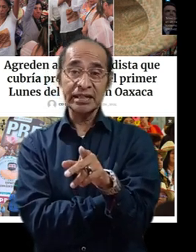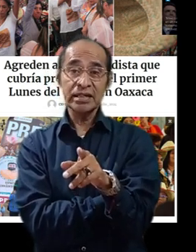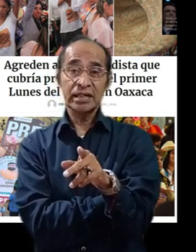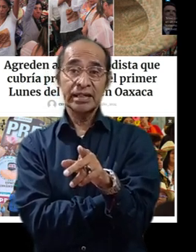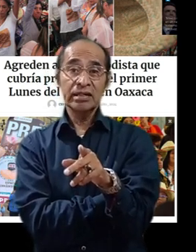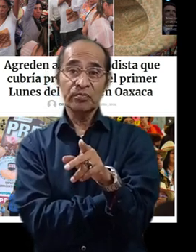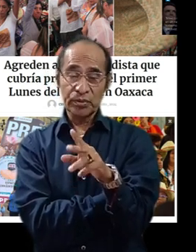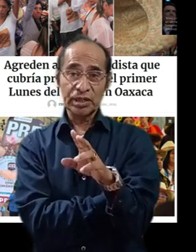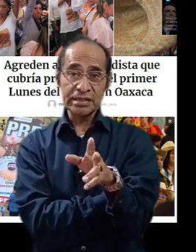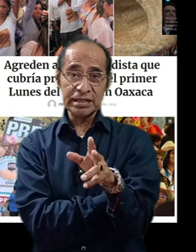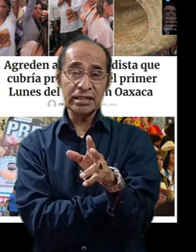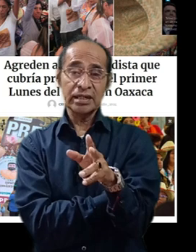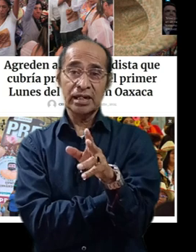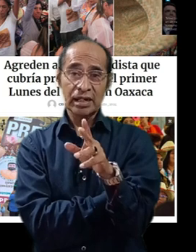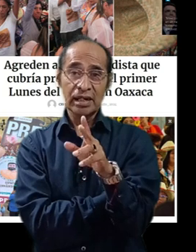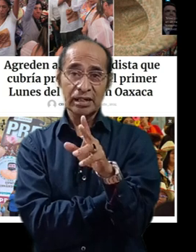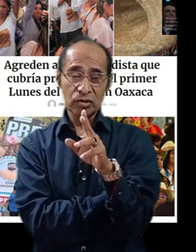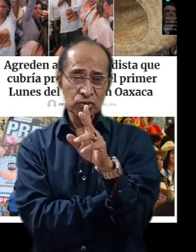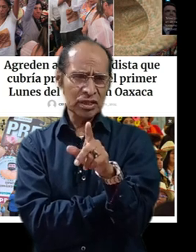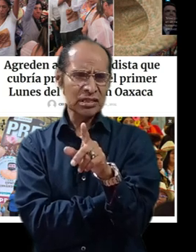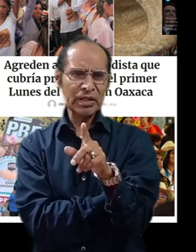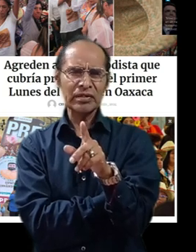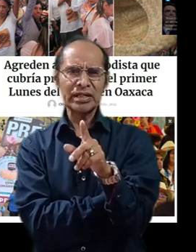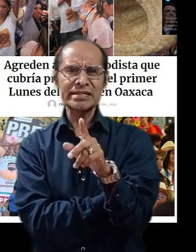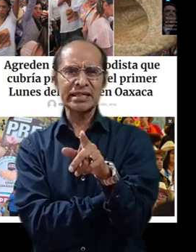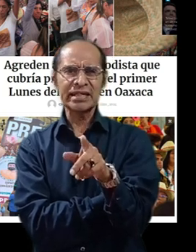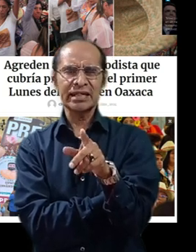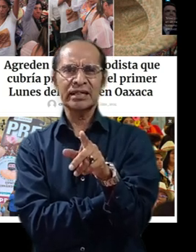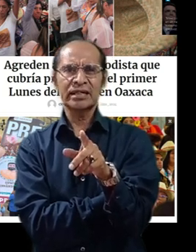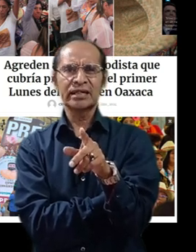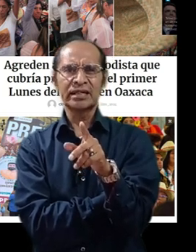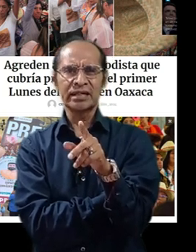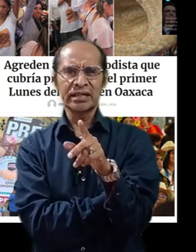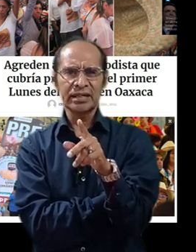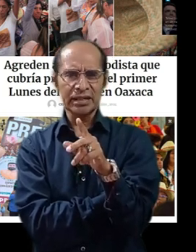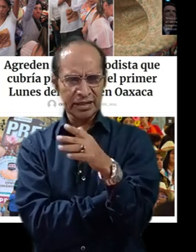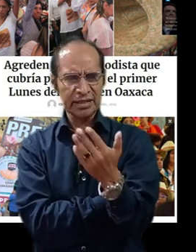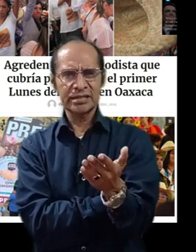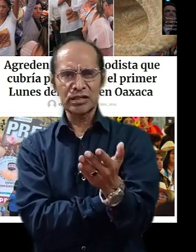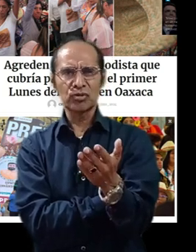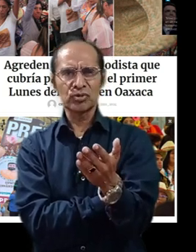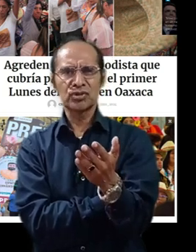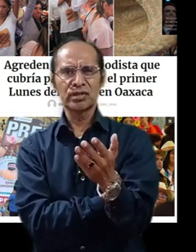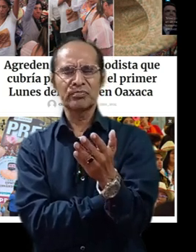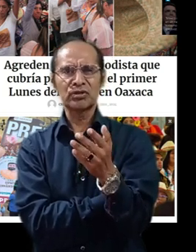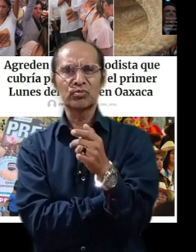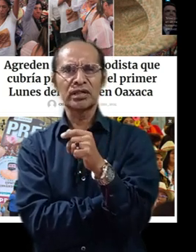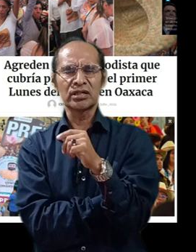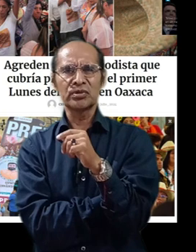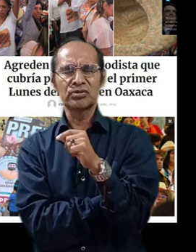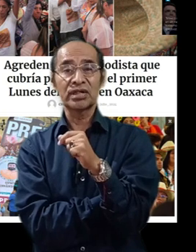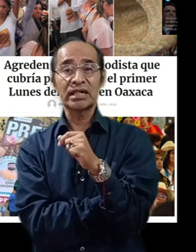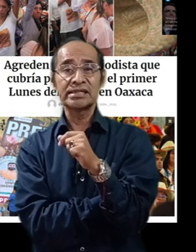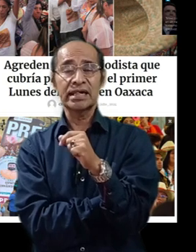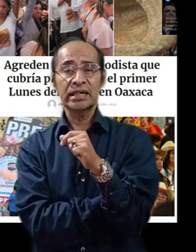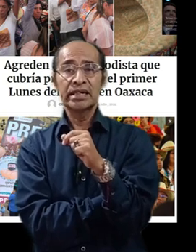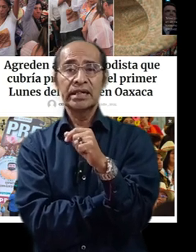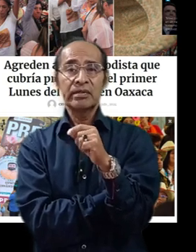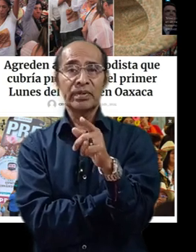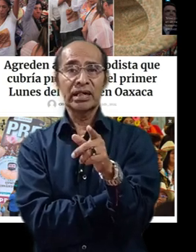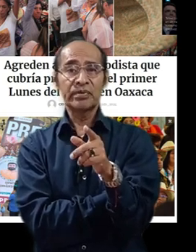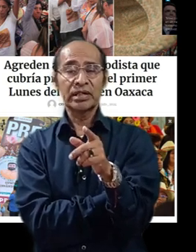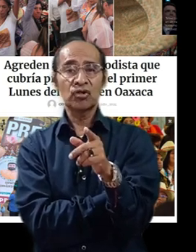en defensa porque que sí ustedes van a ver enseguida de esta introducción que me tomo el atrevimiento de